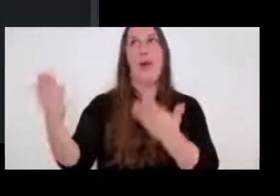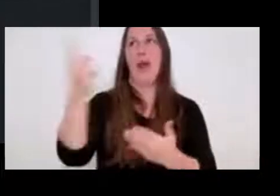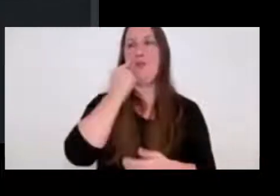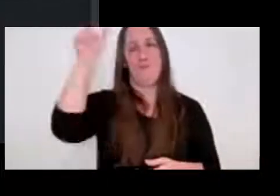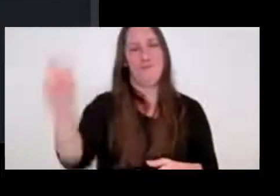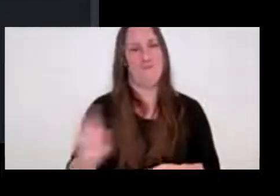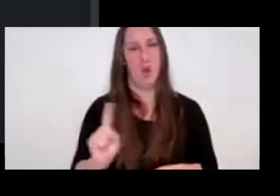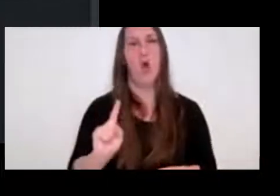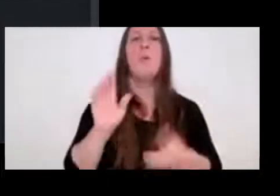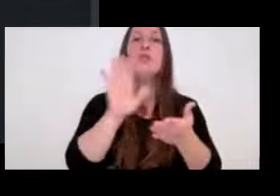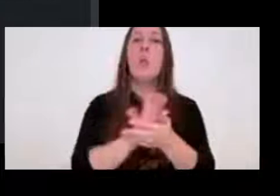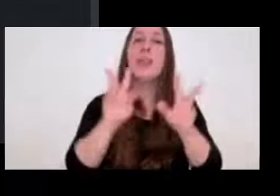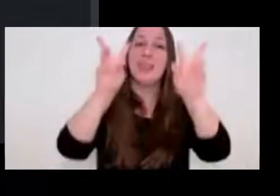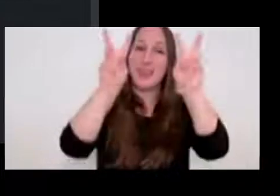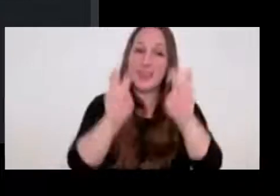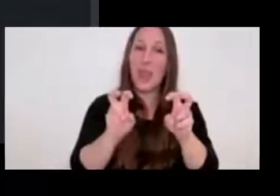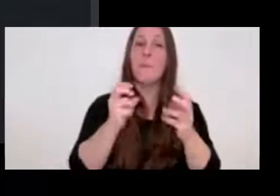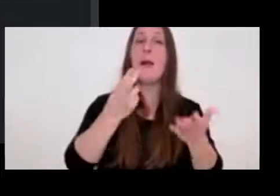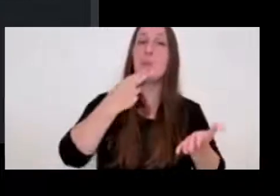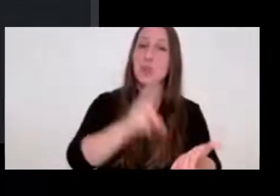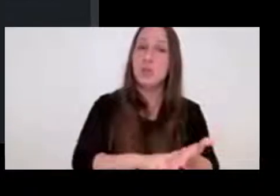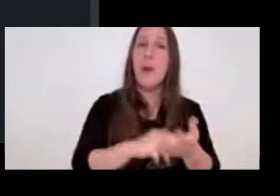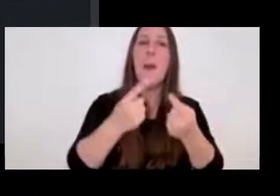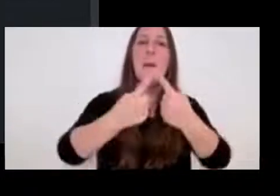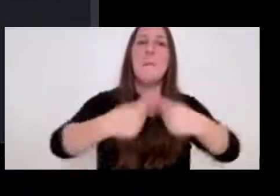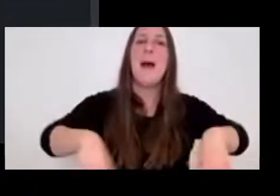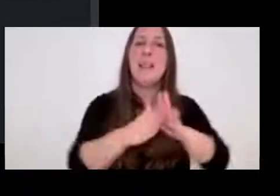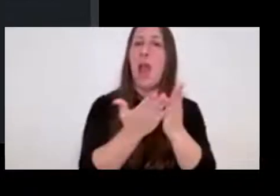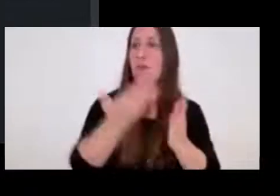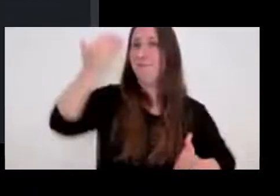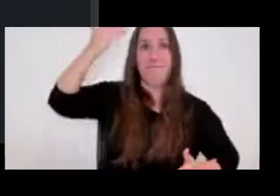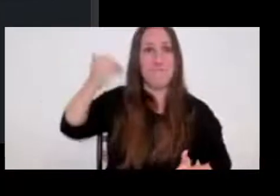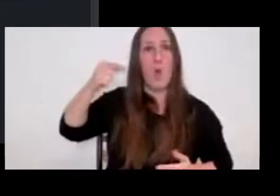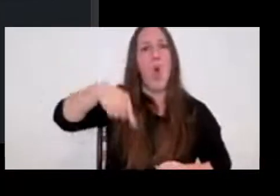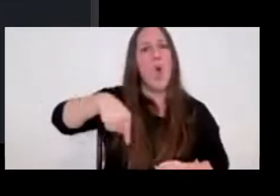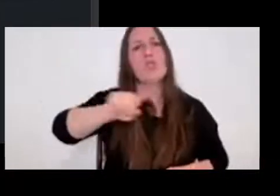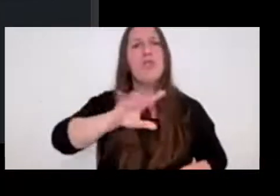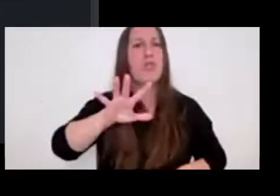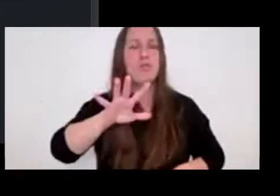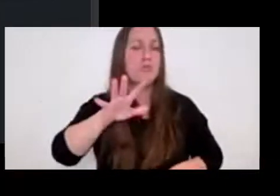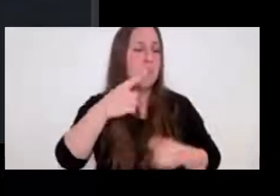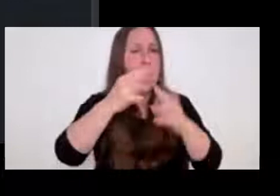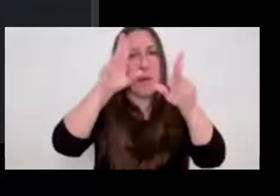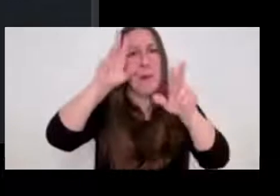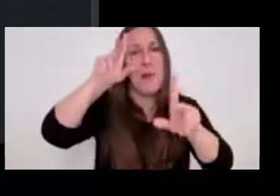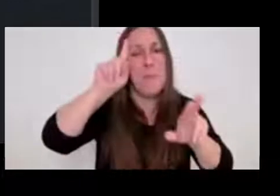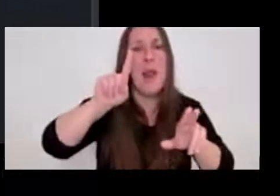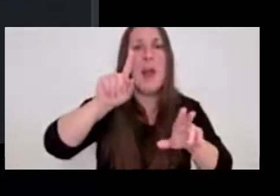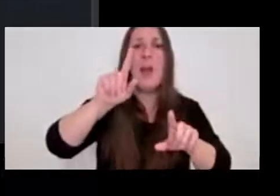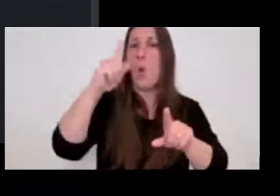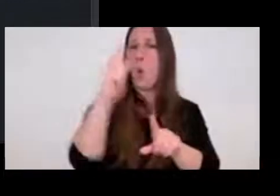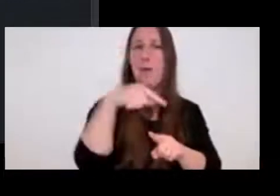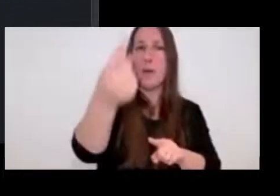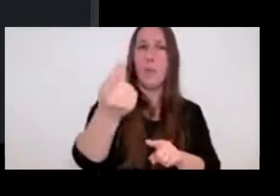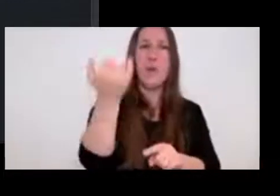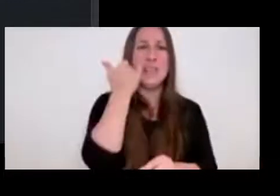materia impositiva, el material nuestro es material perecedero. Lo que hoy hacemos al otro día o al mes ya está atrasado, digamos. A mí, yo me